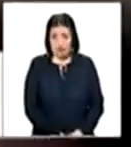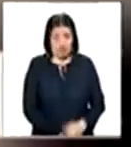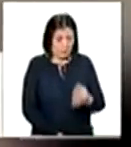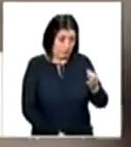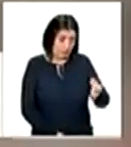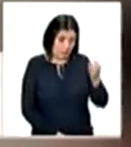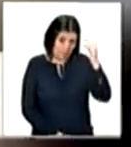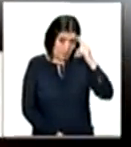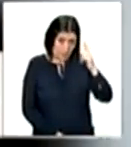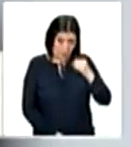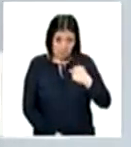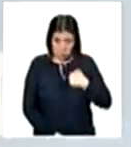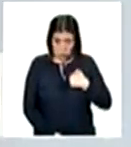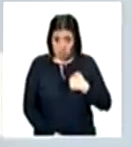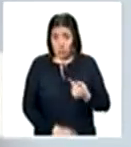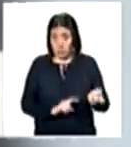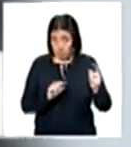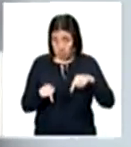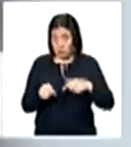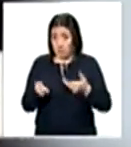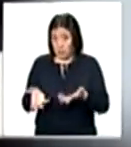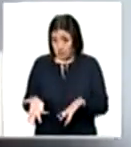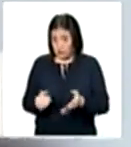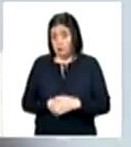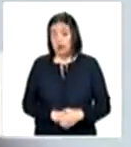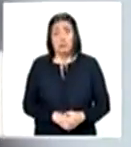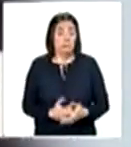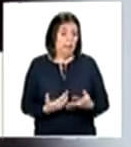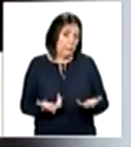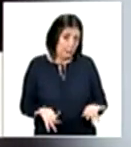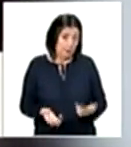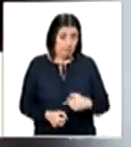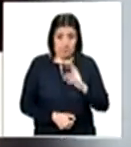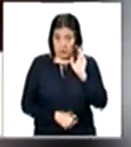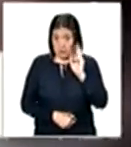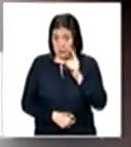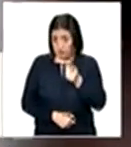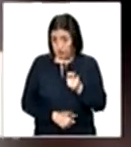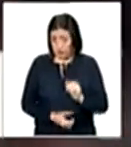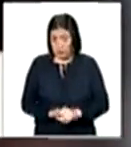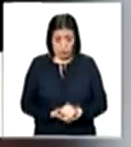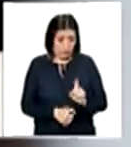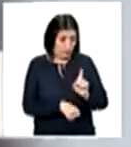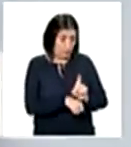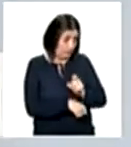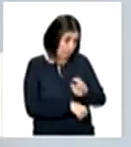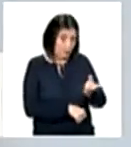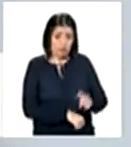razón por la que hoy me encuentro aquí es la profesora que os está dando clase.